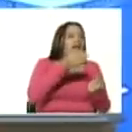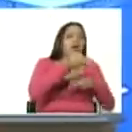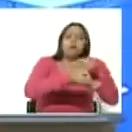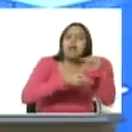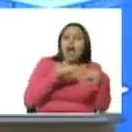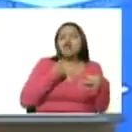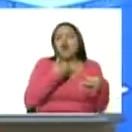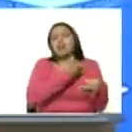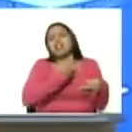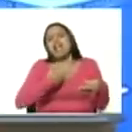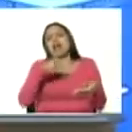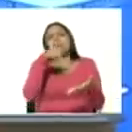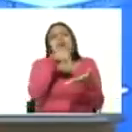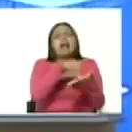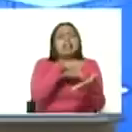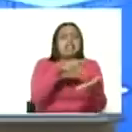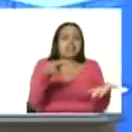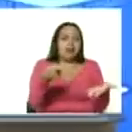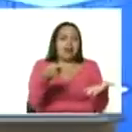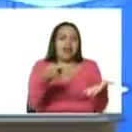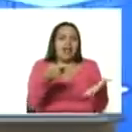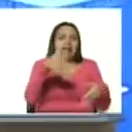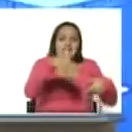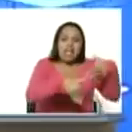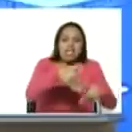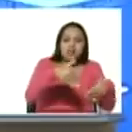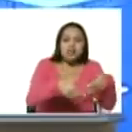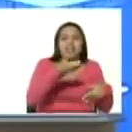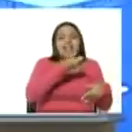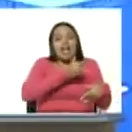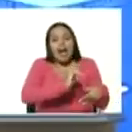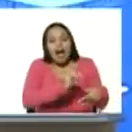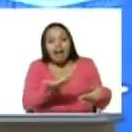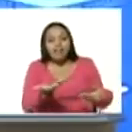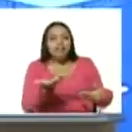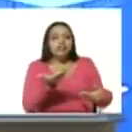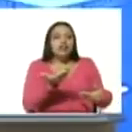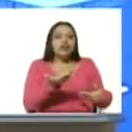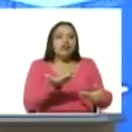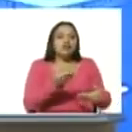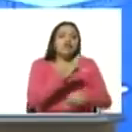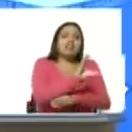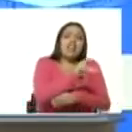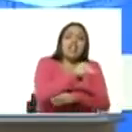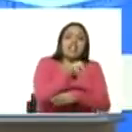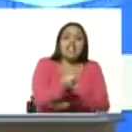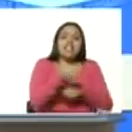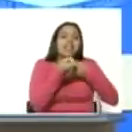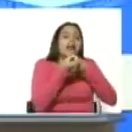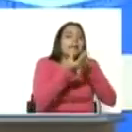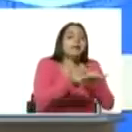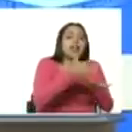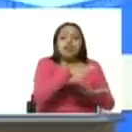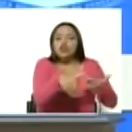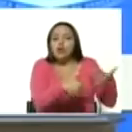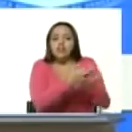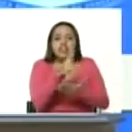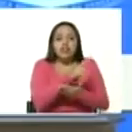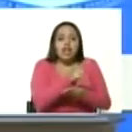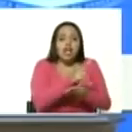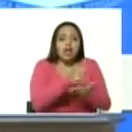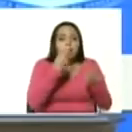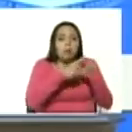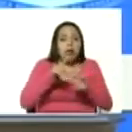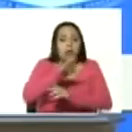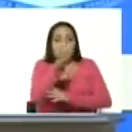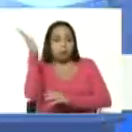en las elecciones y de que quieres que haya y que se conforme un CNE que le hable a todos los venezolanos, y por otra